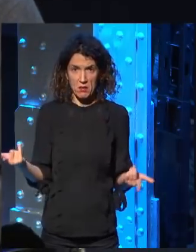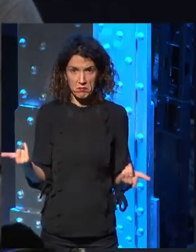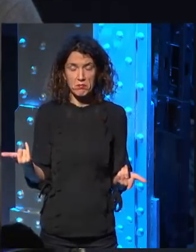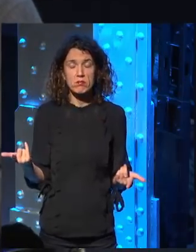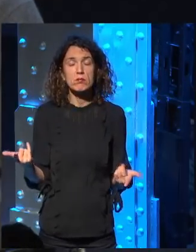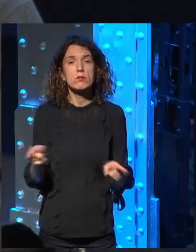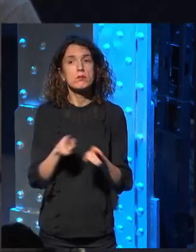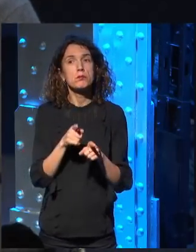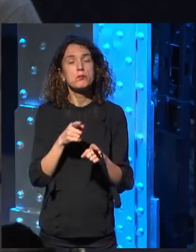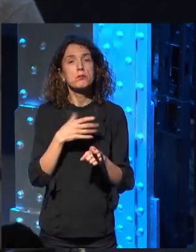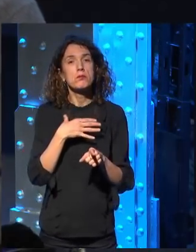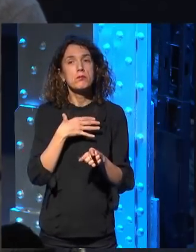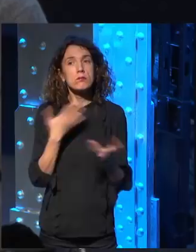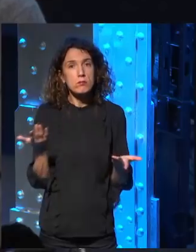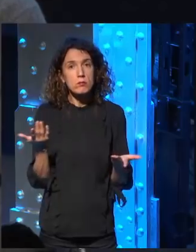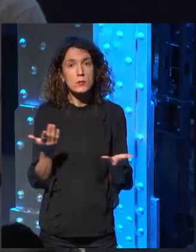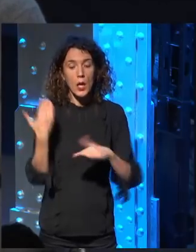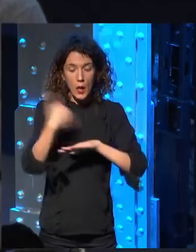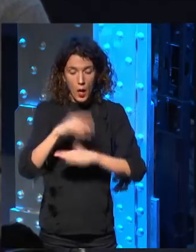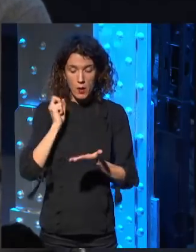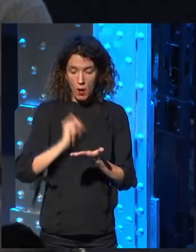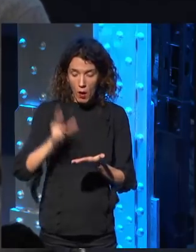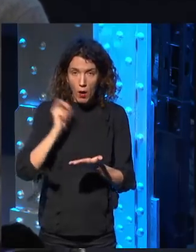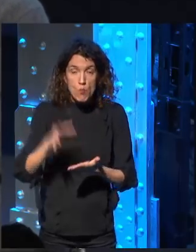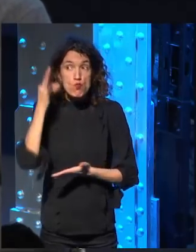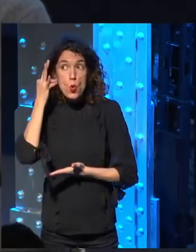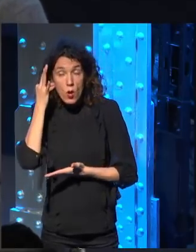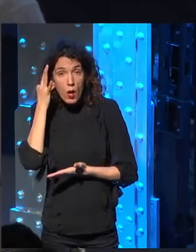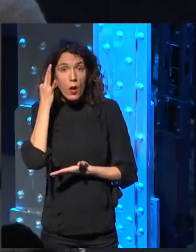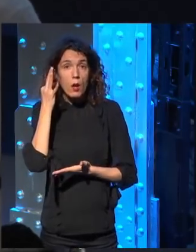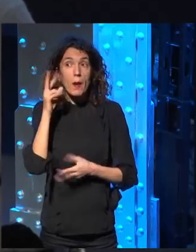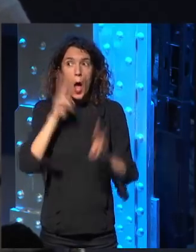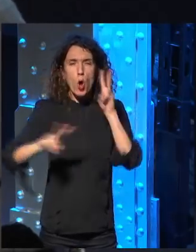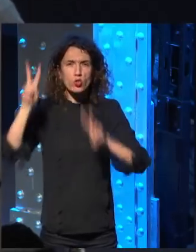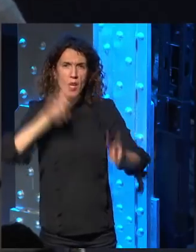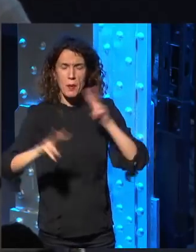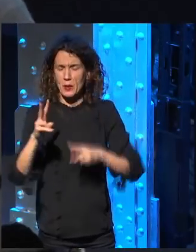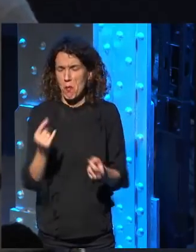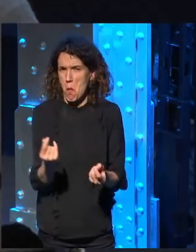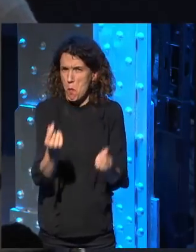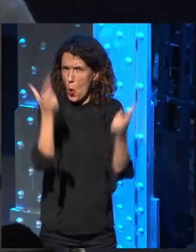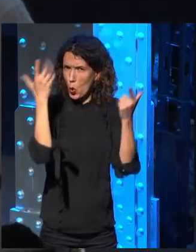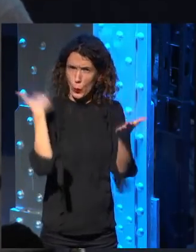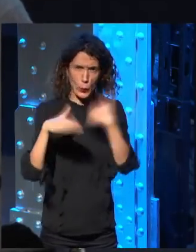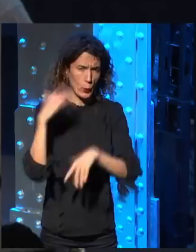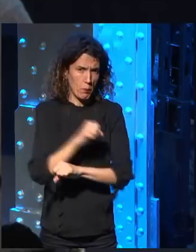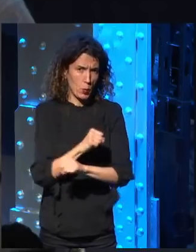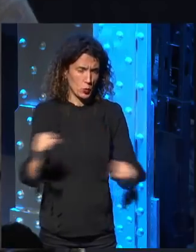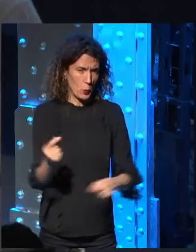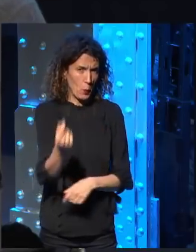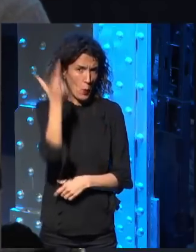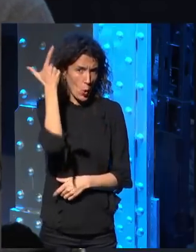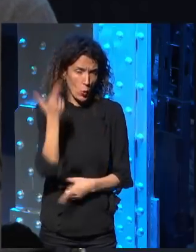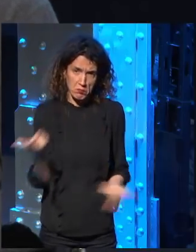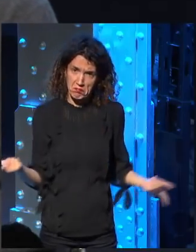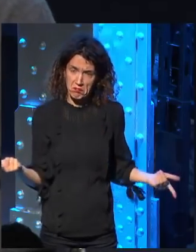Claro, las posibilidades de salir a la calle de una mujer para observar eran limitadísimas, ¿no? Yo